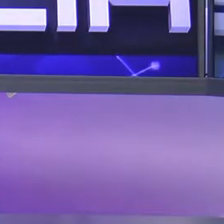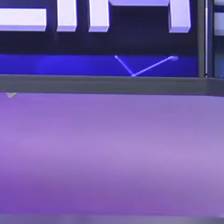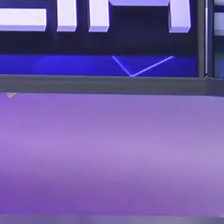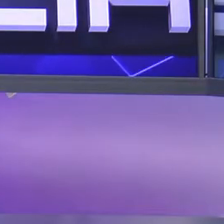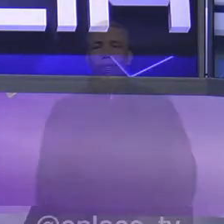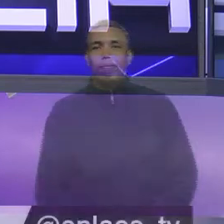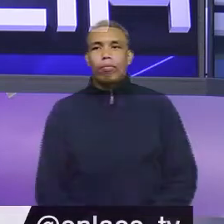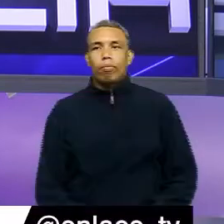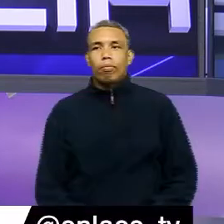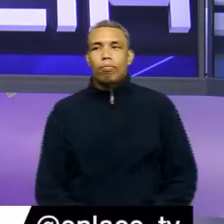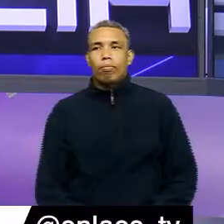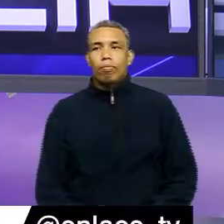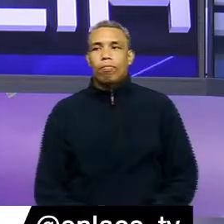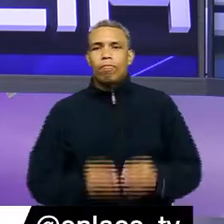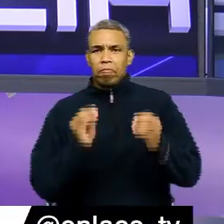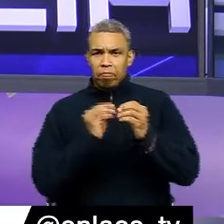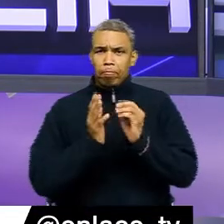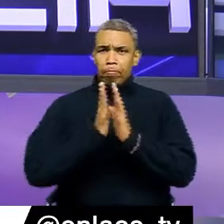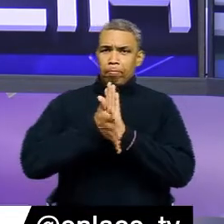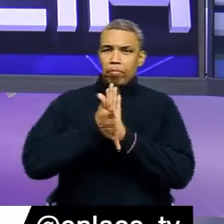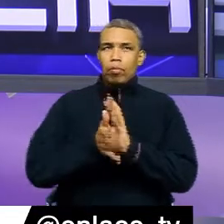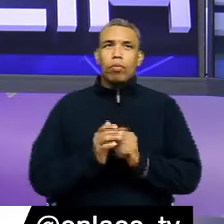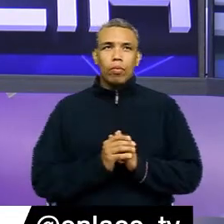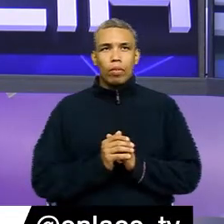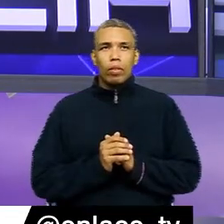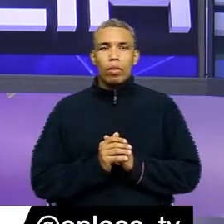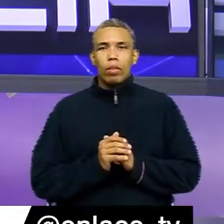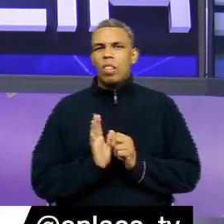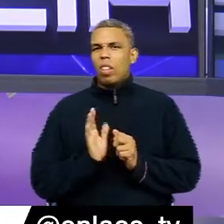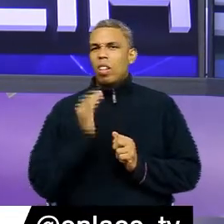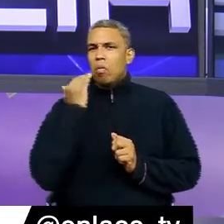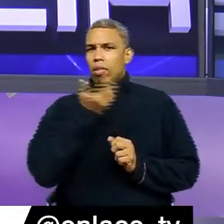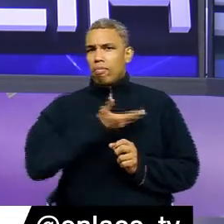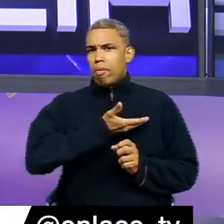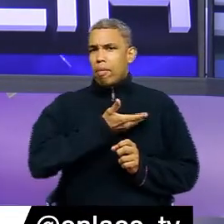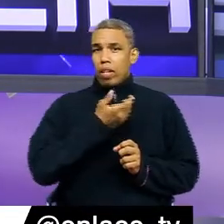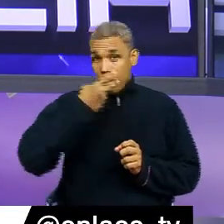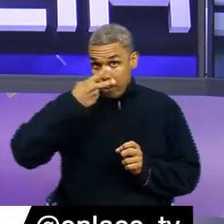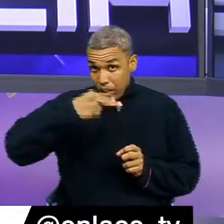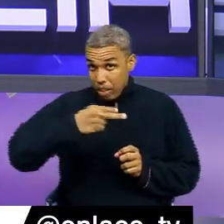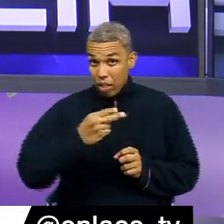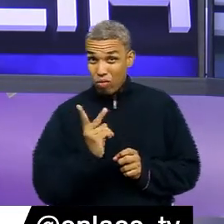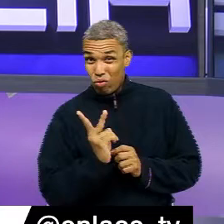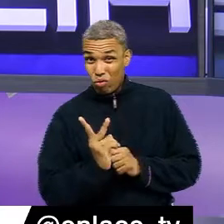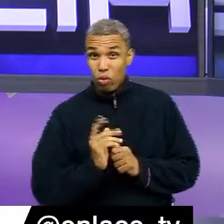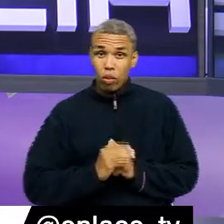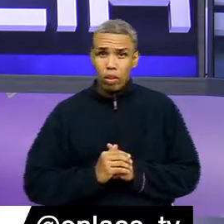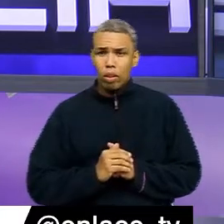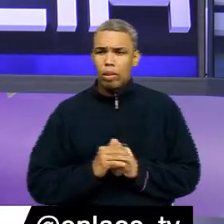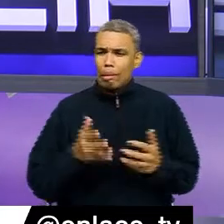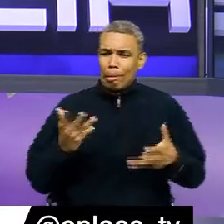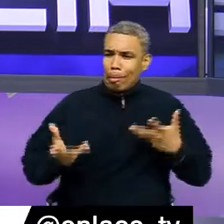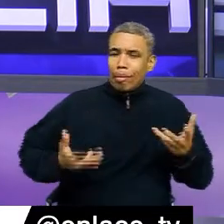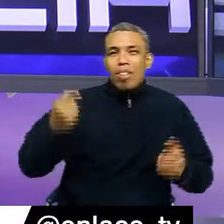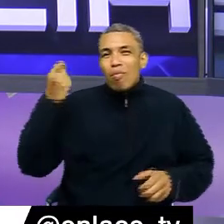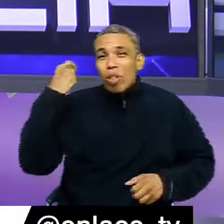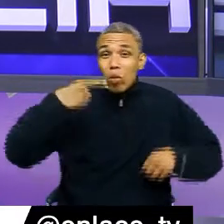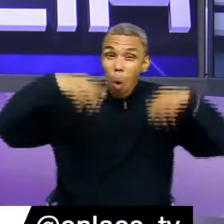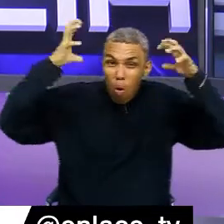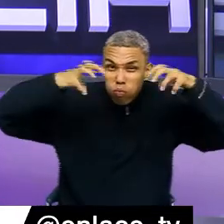Retornamos con más información. Una madre cabeza de familia junto a sus dos hijos se quedaron literalmente sin dónde vivir. El fenómeno de las lluvias y los